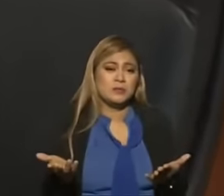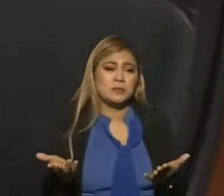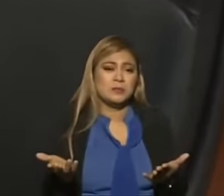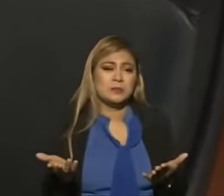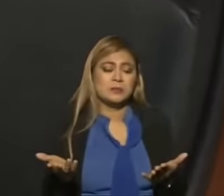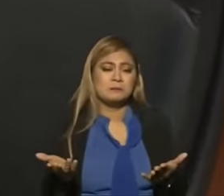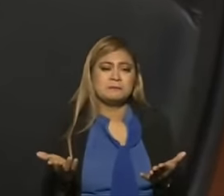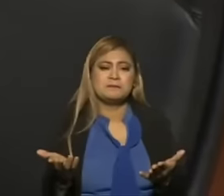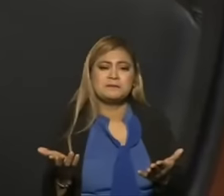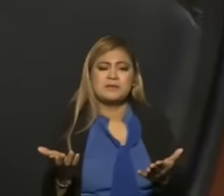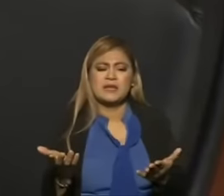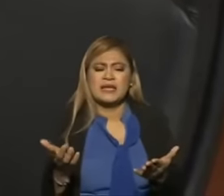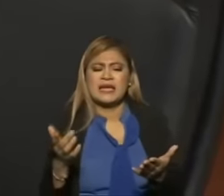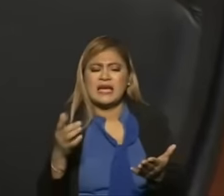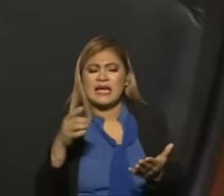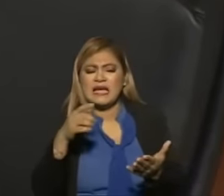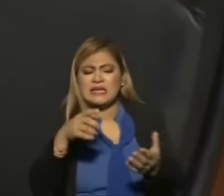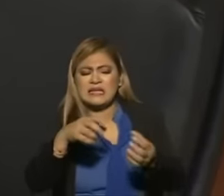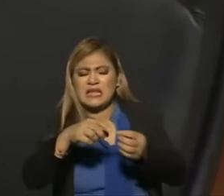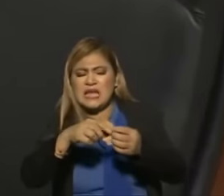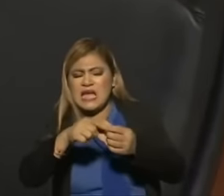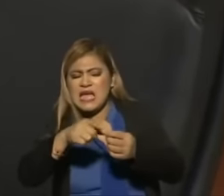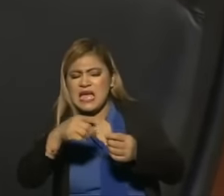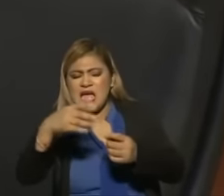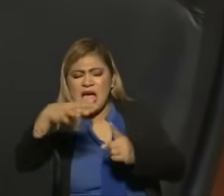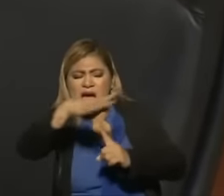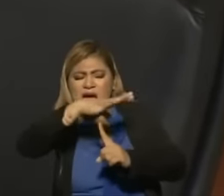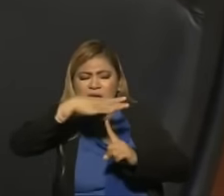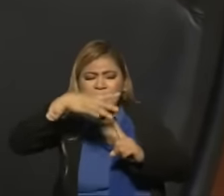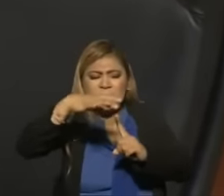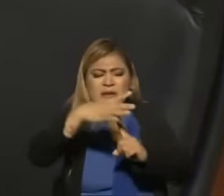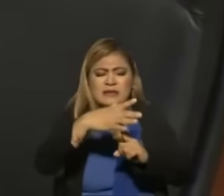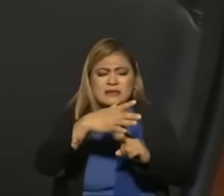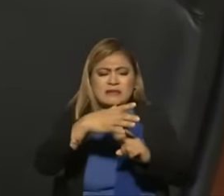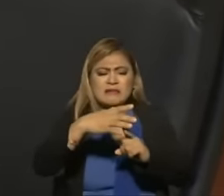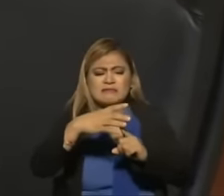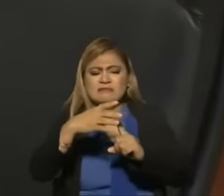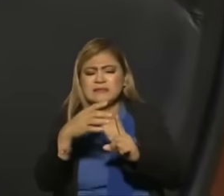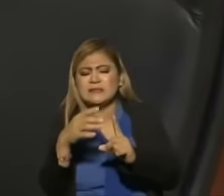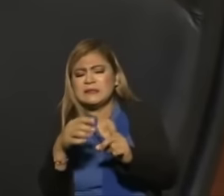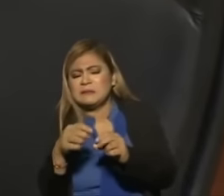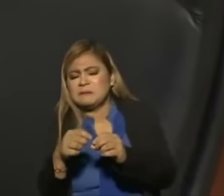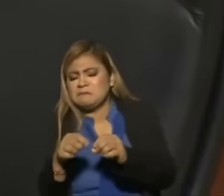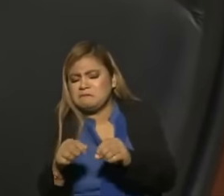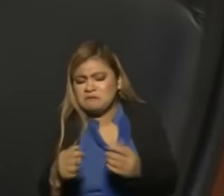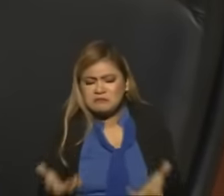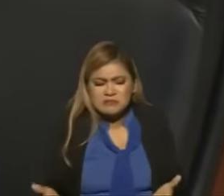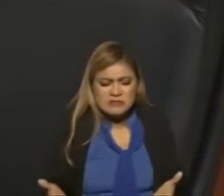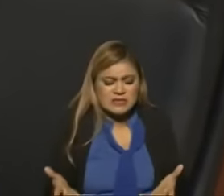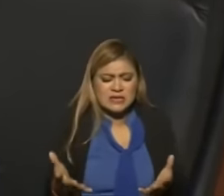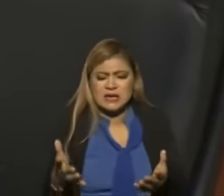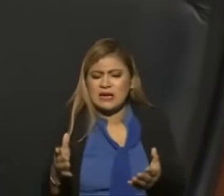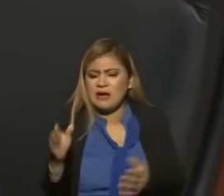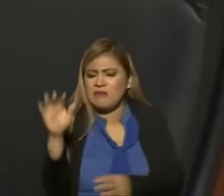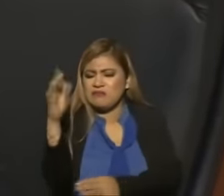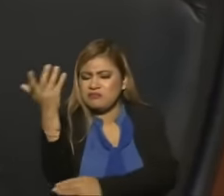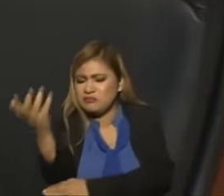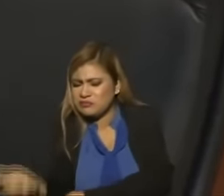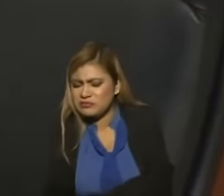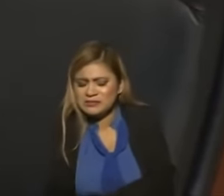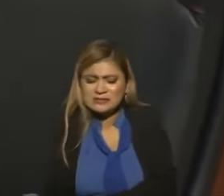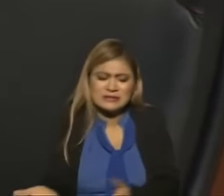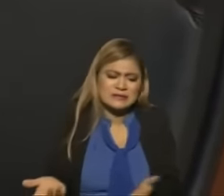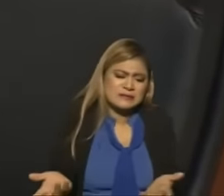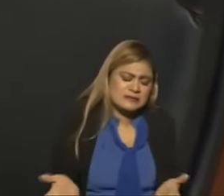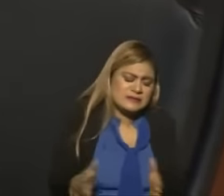retribuir el daño ambiental. Hoy vuelvo y manifiesto mi voto en